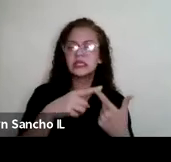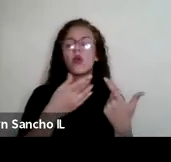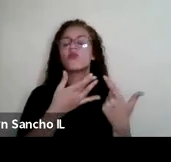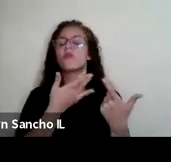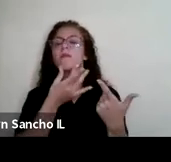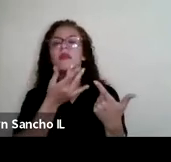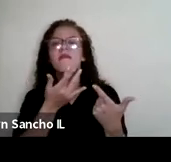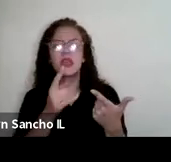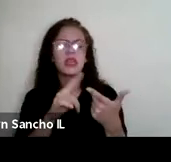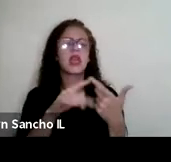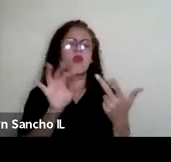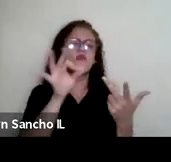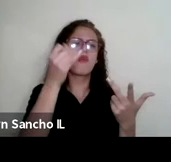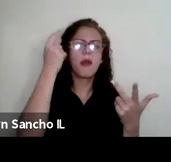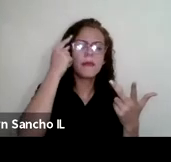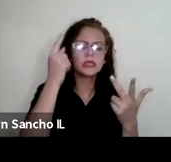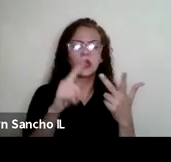gustos, las formas de pensar,